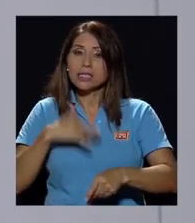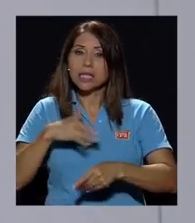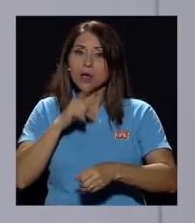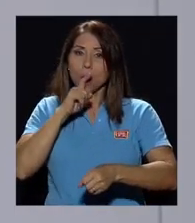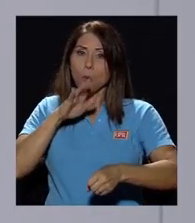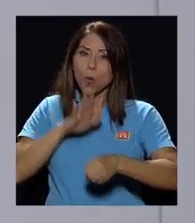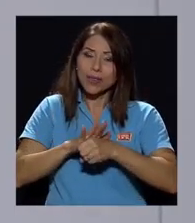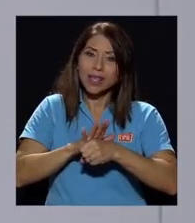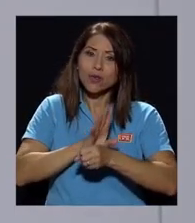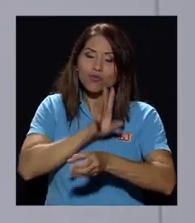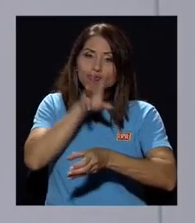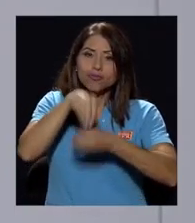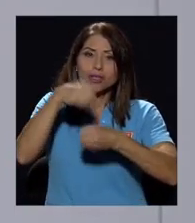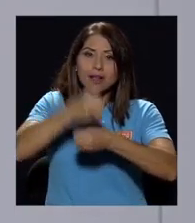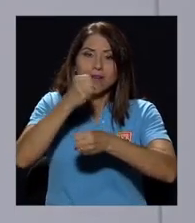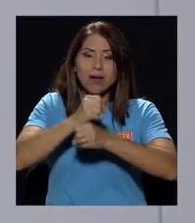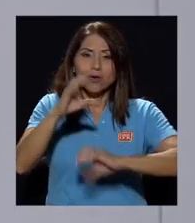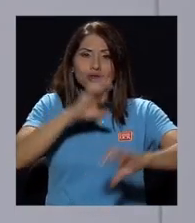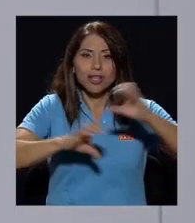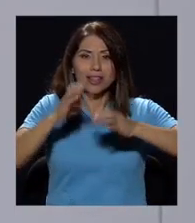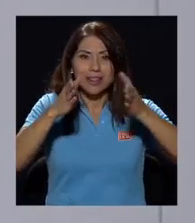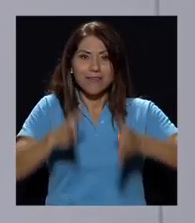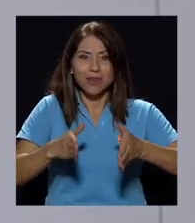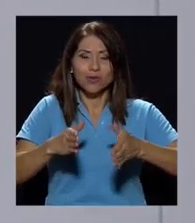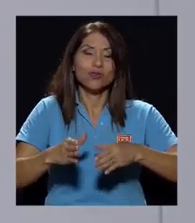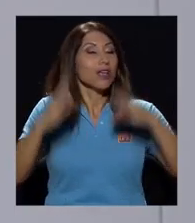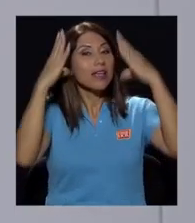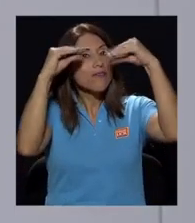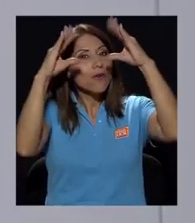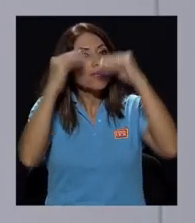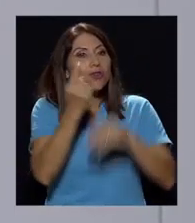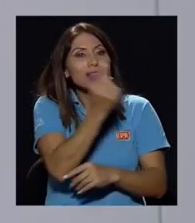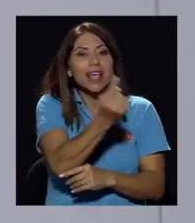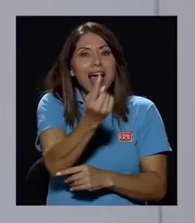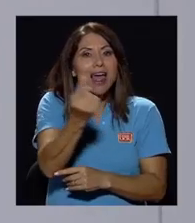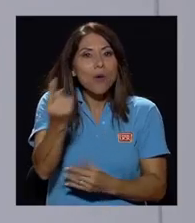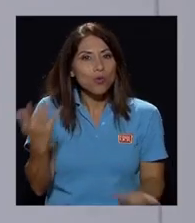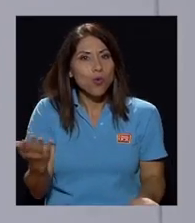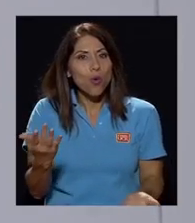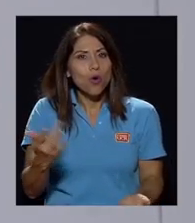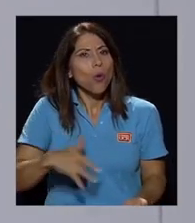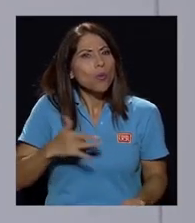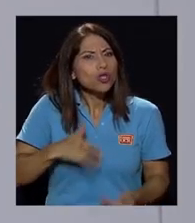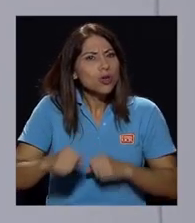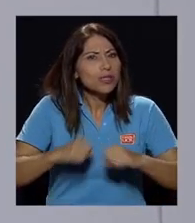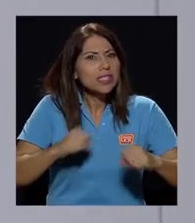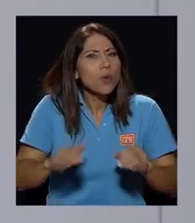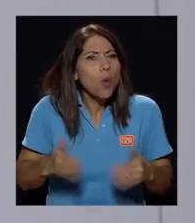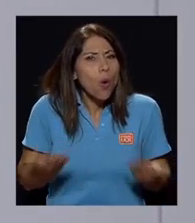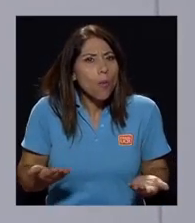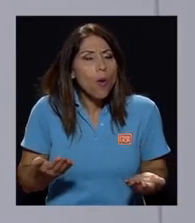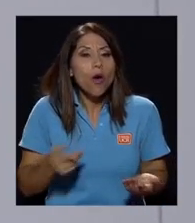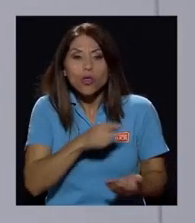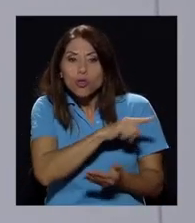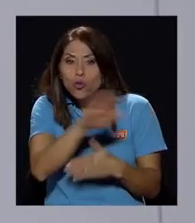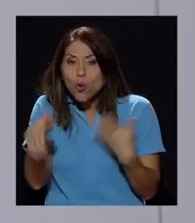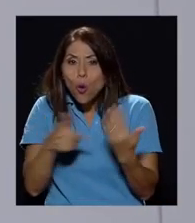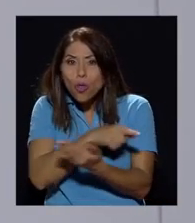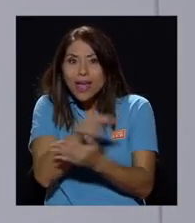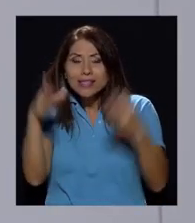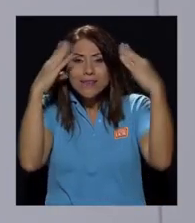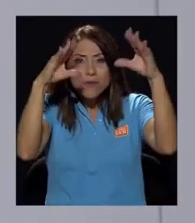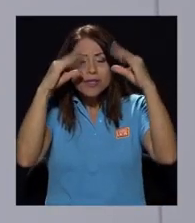trabajo que realizan los científicos la información que cada uno tiene en este caso de cómo sintió ese sismo es súper interesante para nosotros para